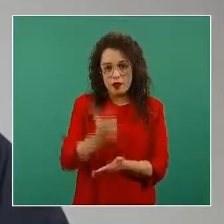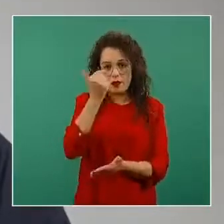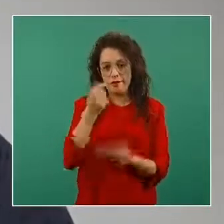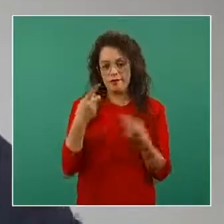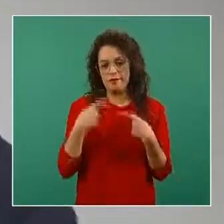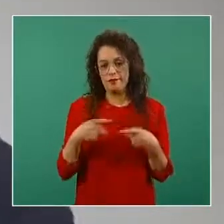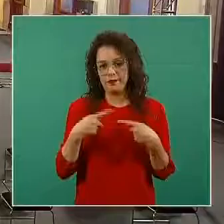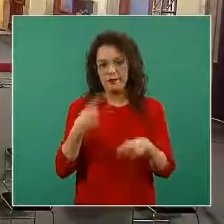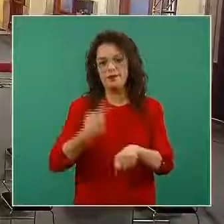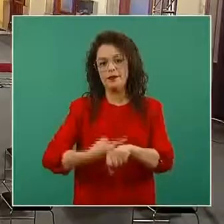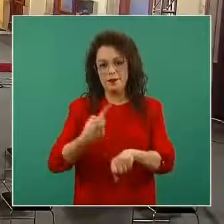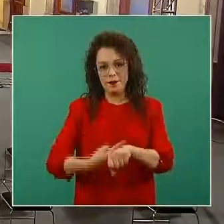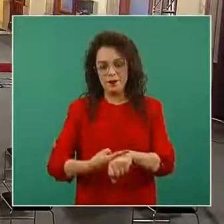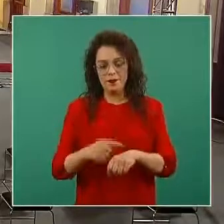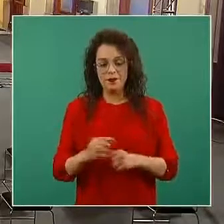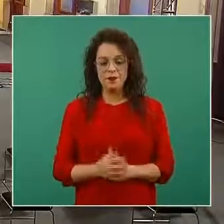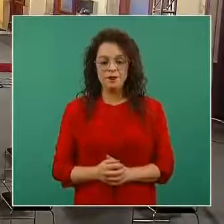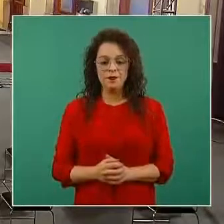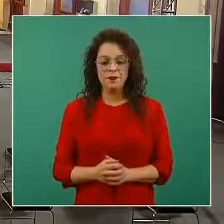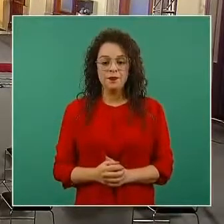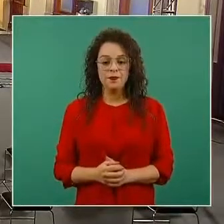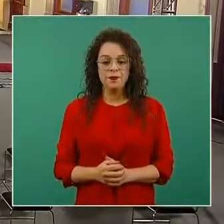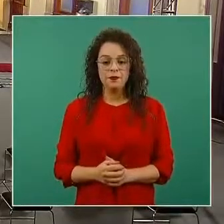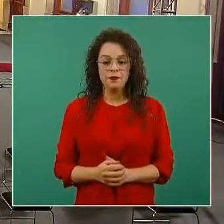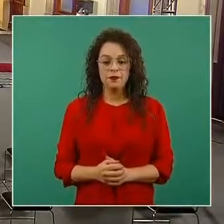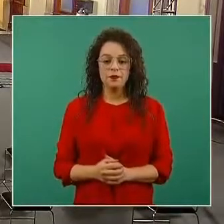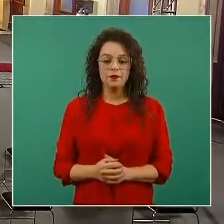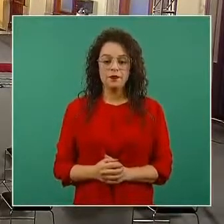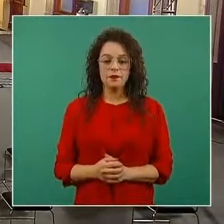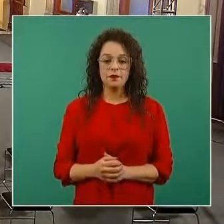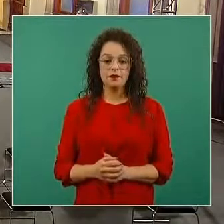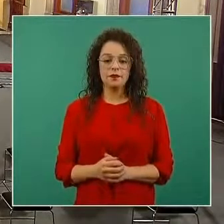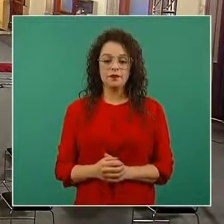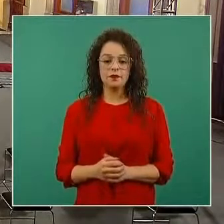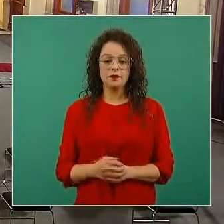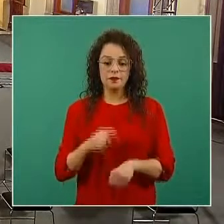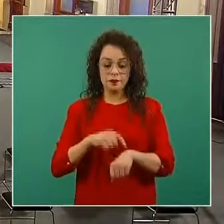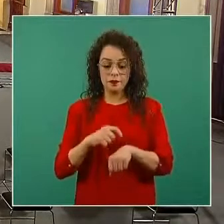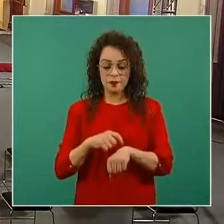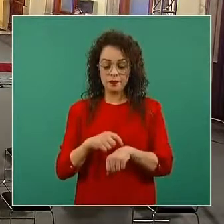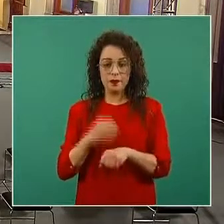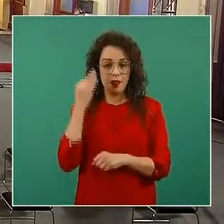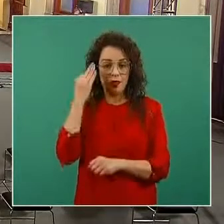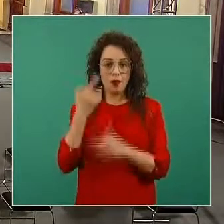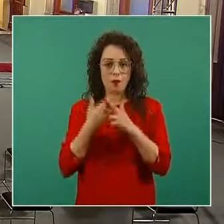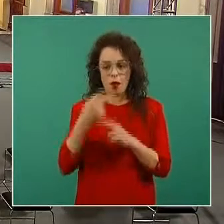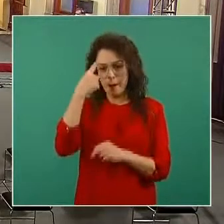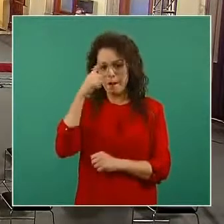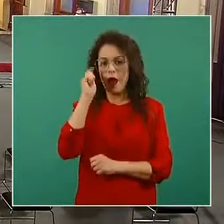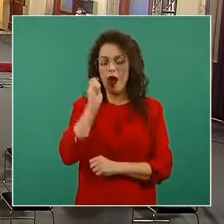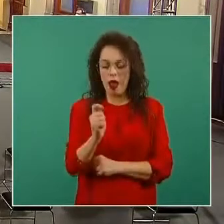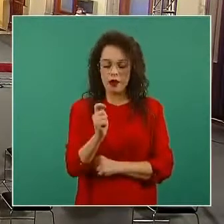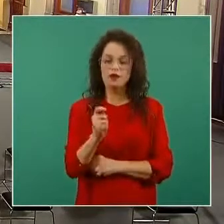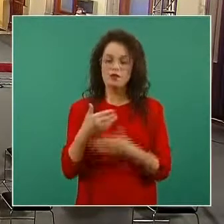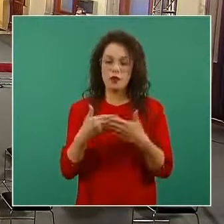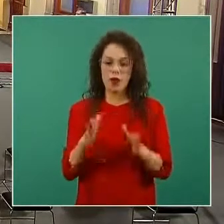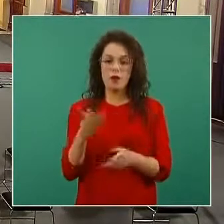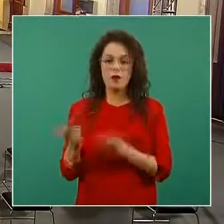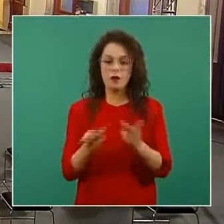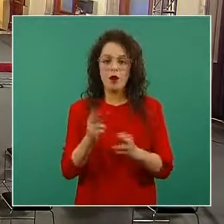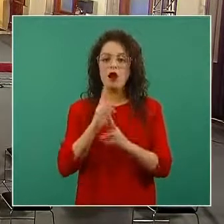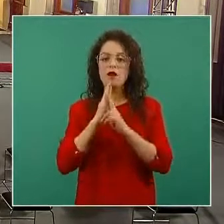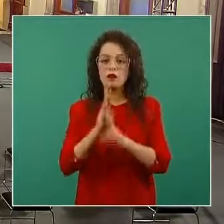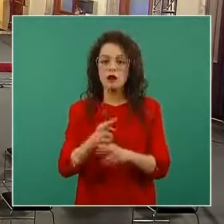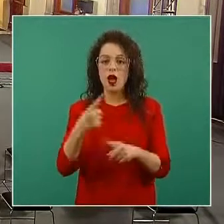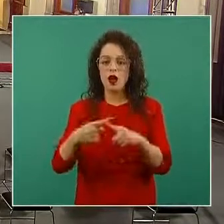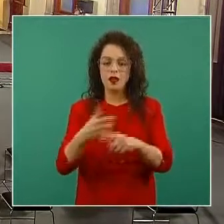Entonces, bueno, vamos a pasar a estos momentos que nos quedan a poder contestar preguntas de los compañeros